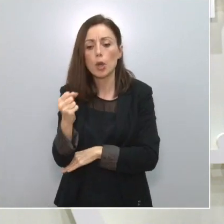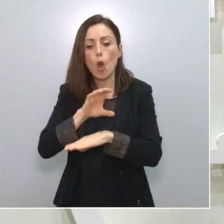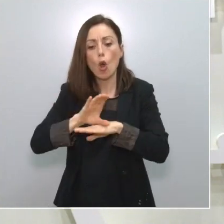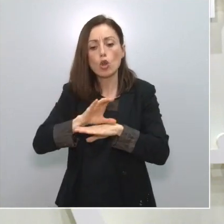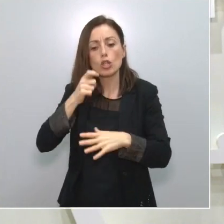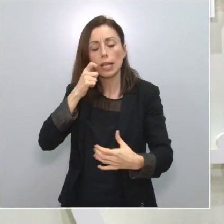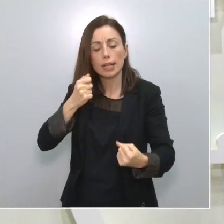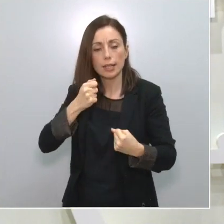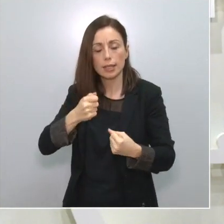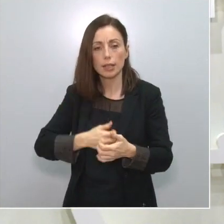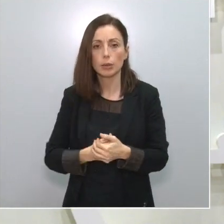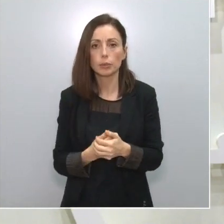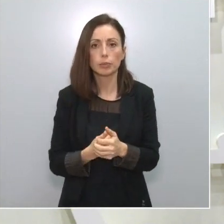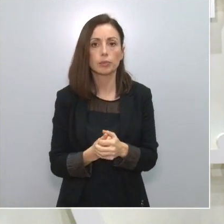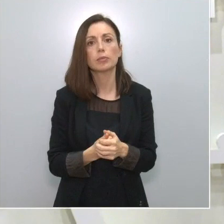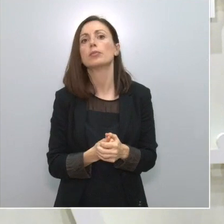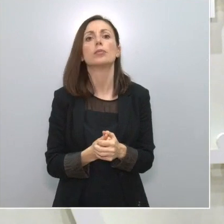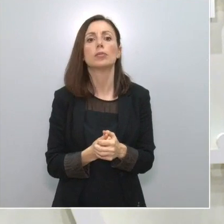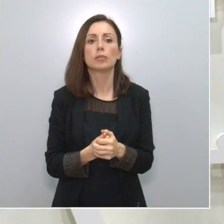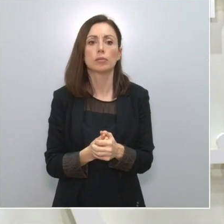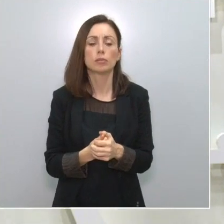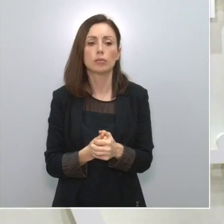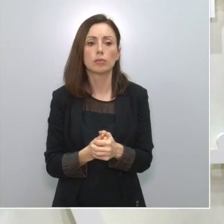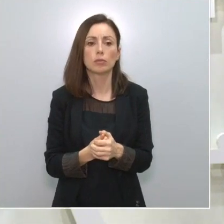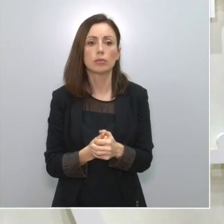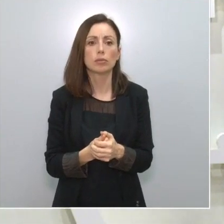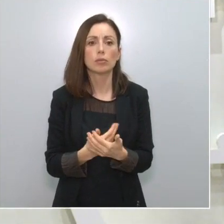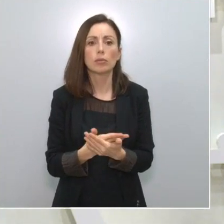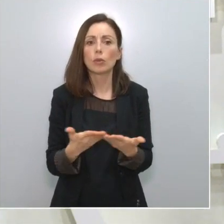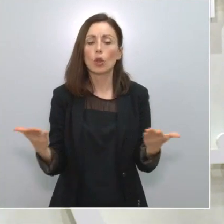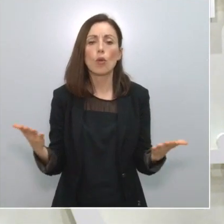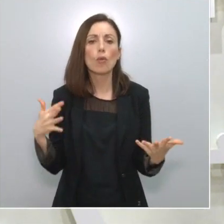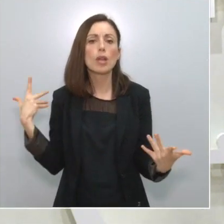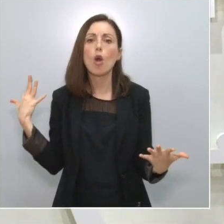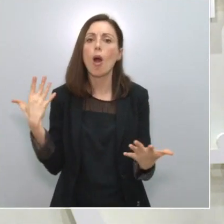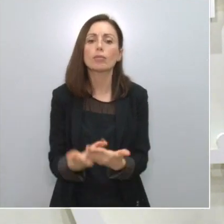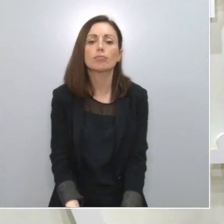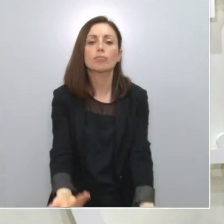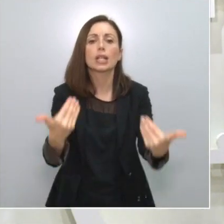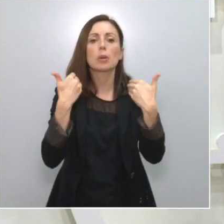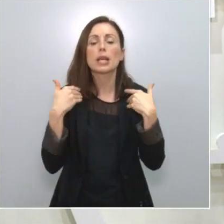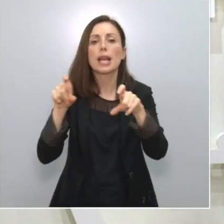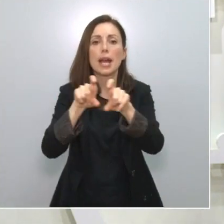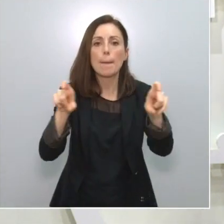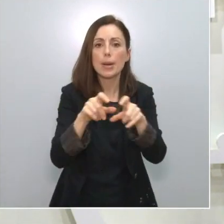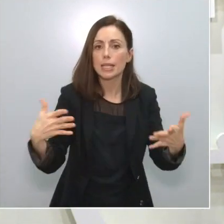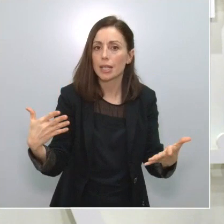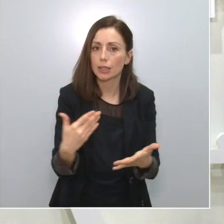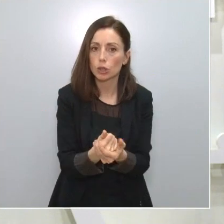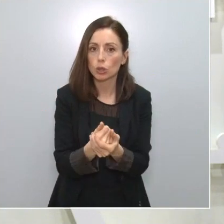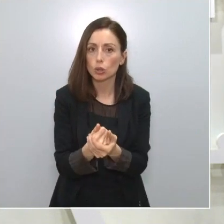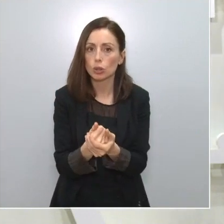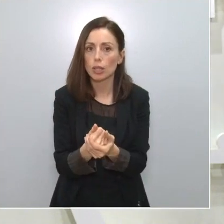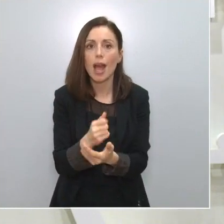Salud. Desde luego yo apelo y confío como hasta ahora en la responsabilidad de todas las empresas, y hasta ahora han